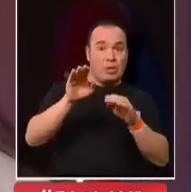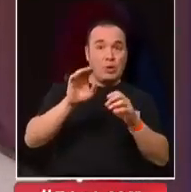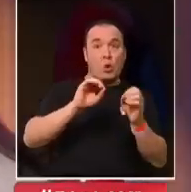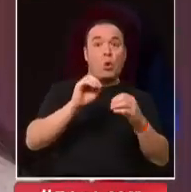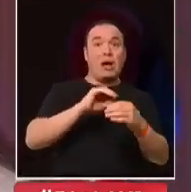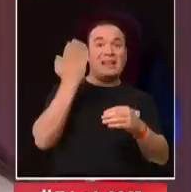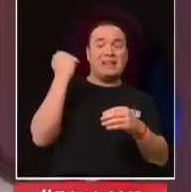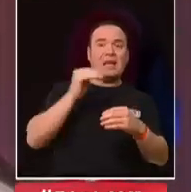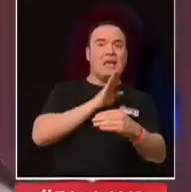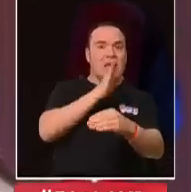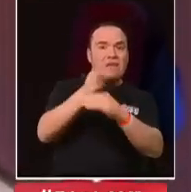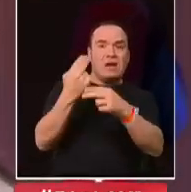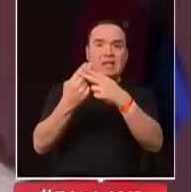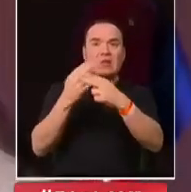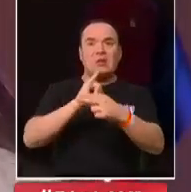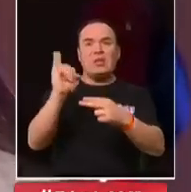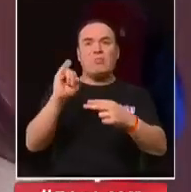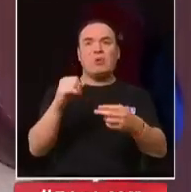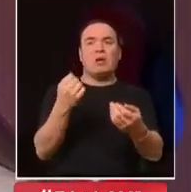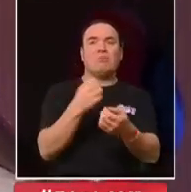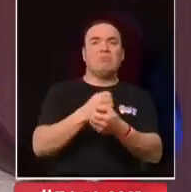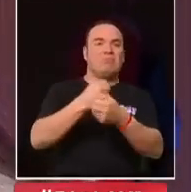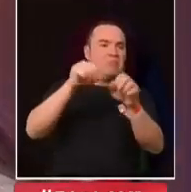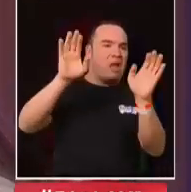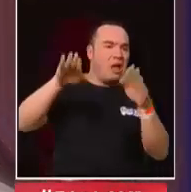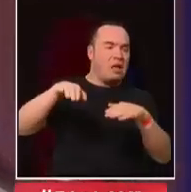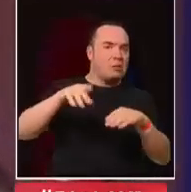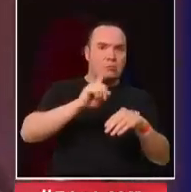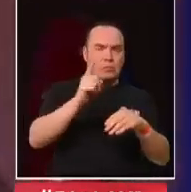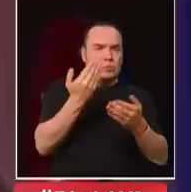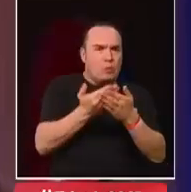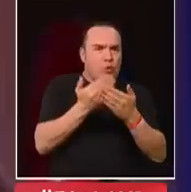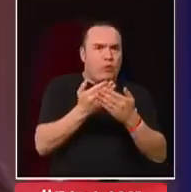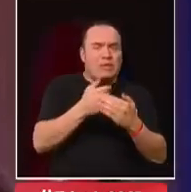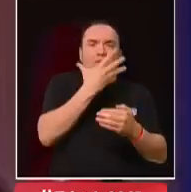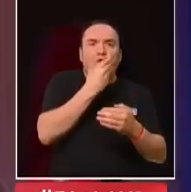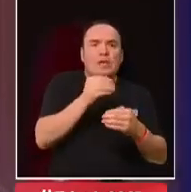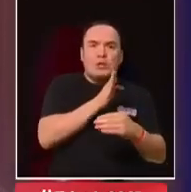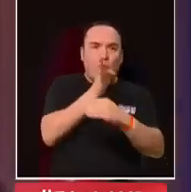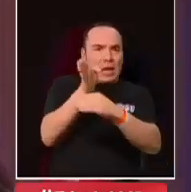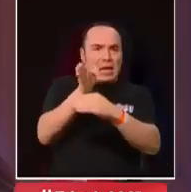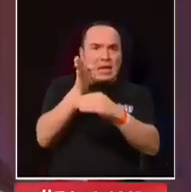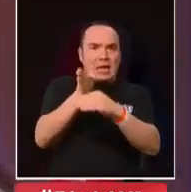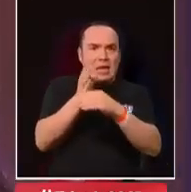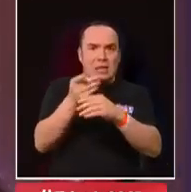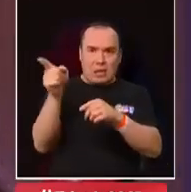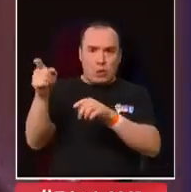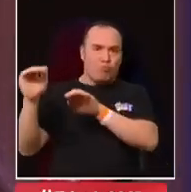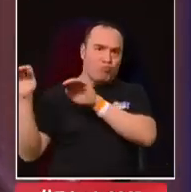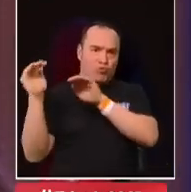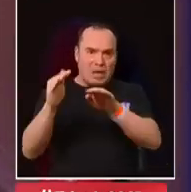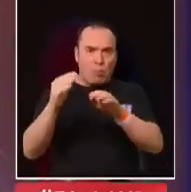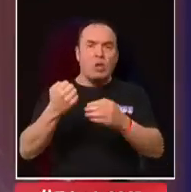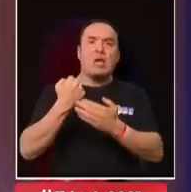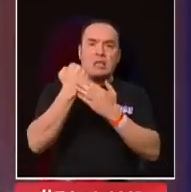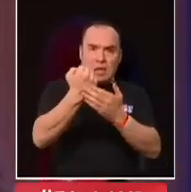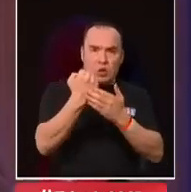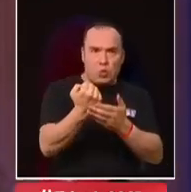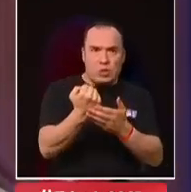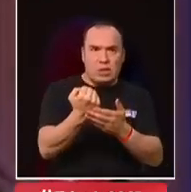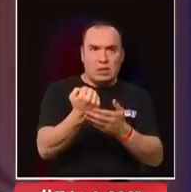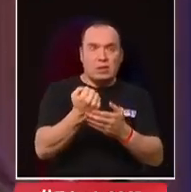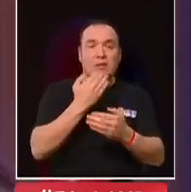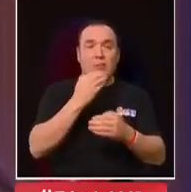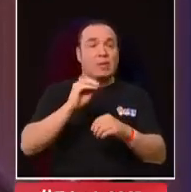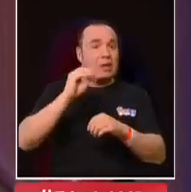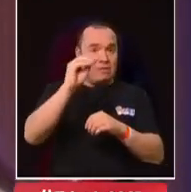verdad es demasiado lindo ir ahí, que te ayude a centrarse en lo que te está pasando. Y yo los invitaría a que vengan